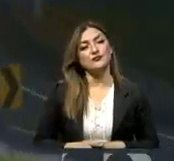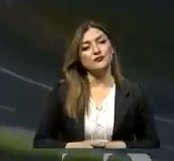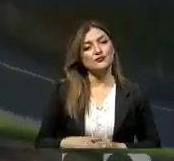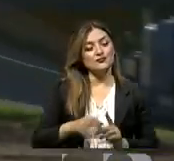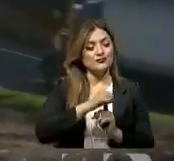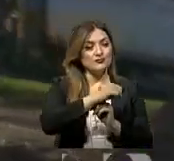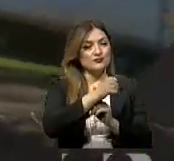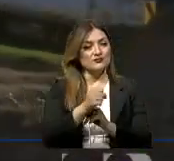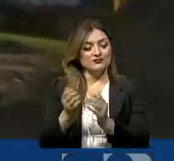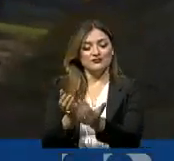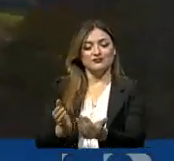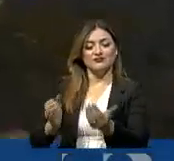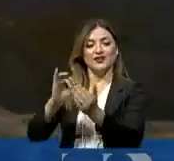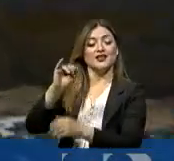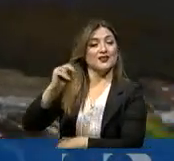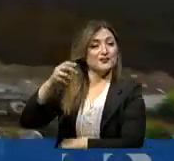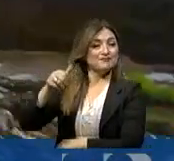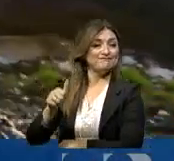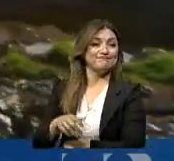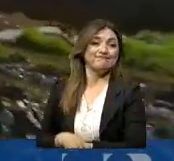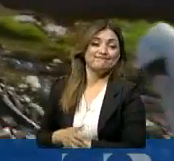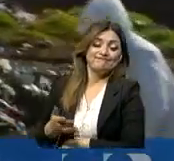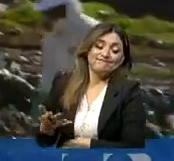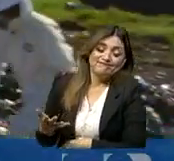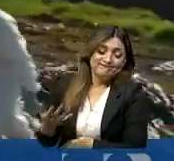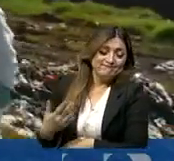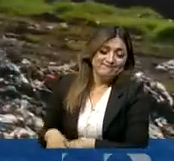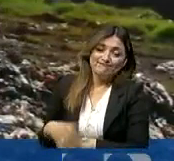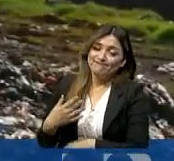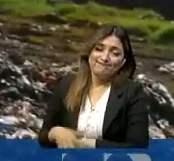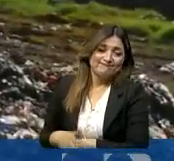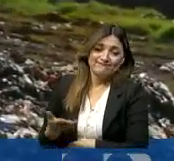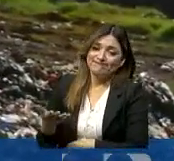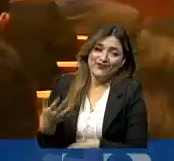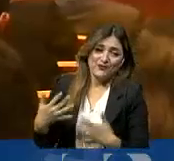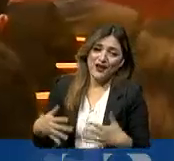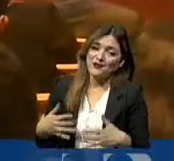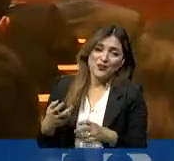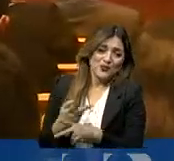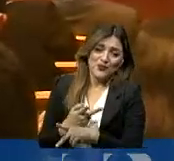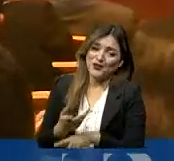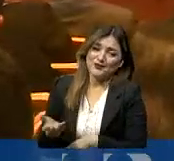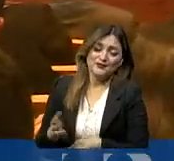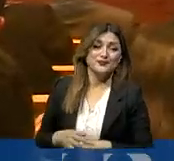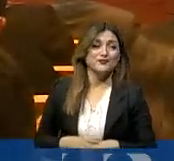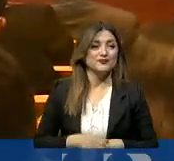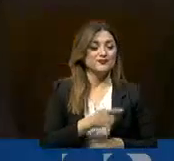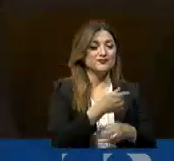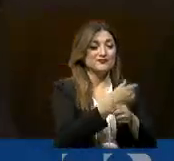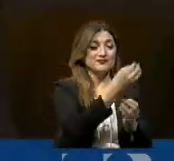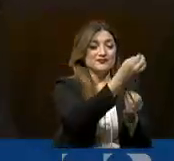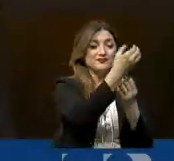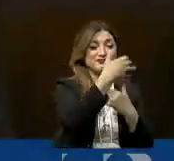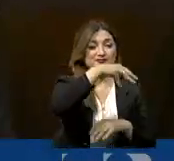La situación de relleno sanitario de El Inga es sin duda alarmante, a decir de concejales metropolitanos. Y es que tras el informe que se presentó